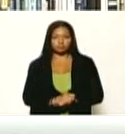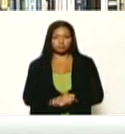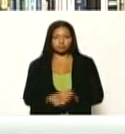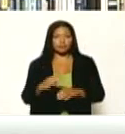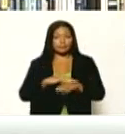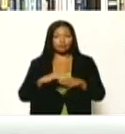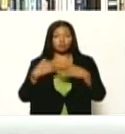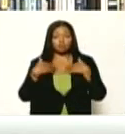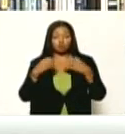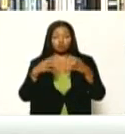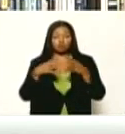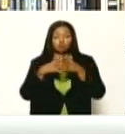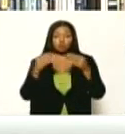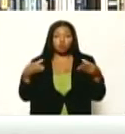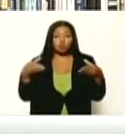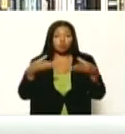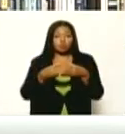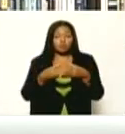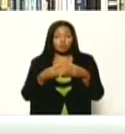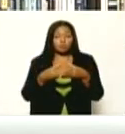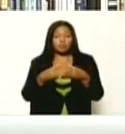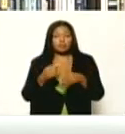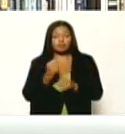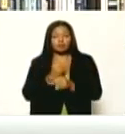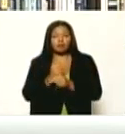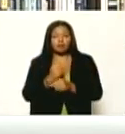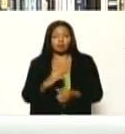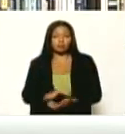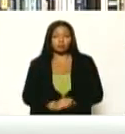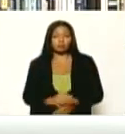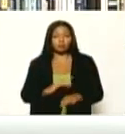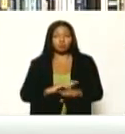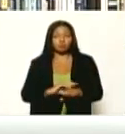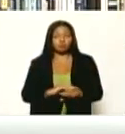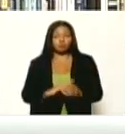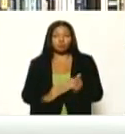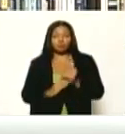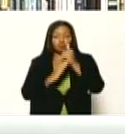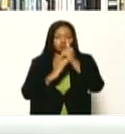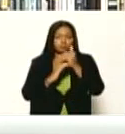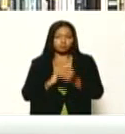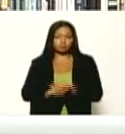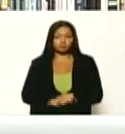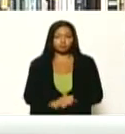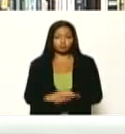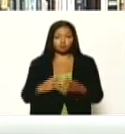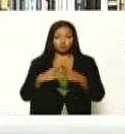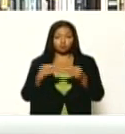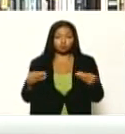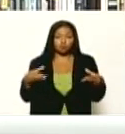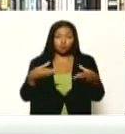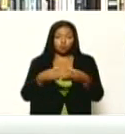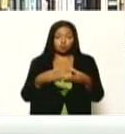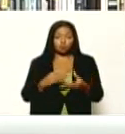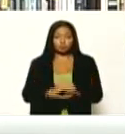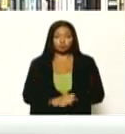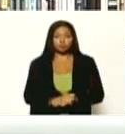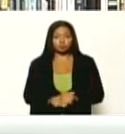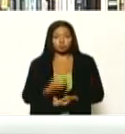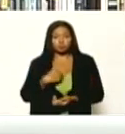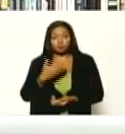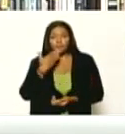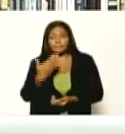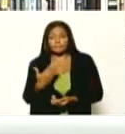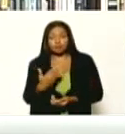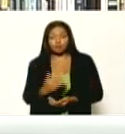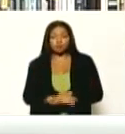y todo tu equipo, Alvarado, doctor Carlos Alvarado, rectorísimo, todo el equipo. Le pido a